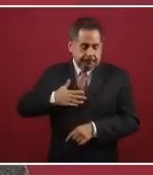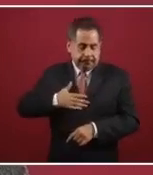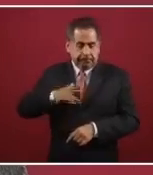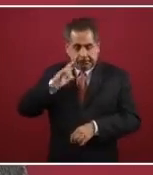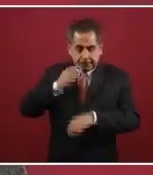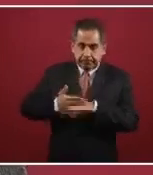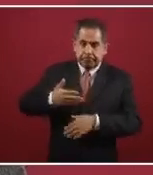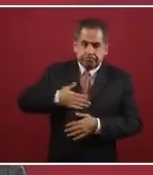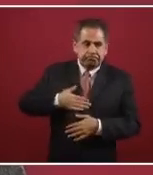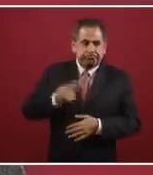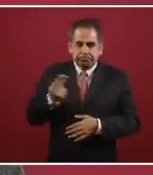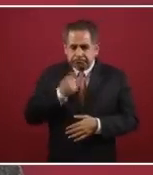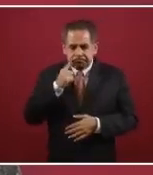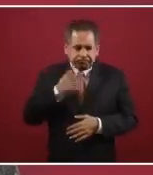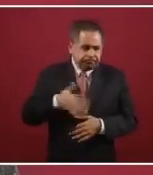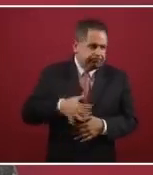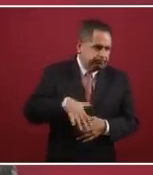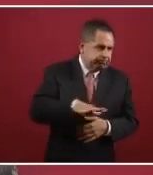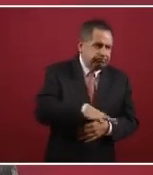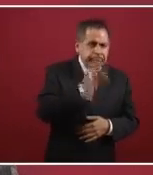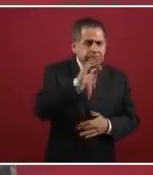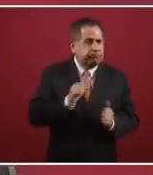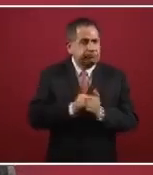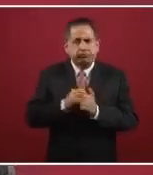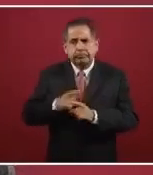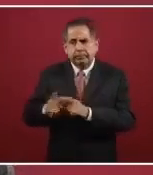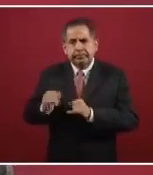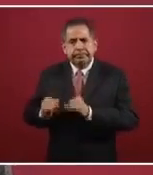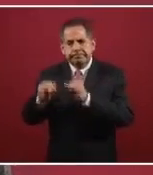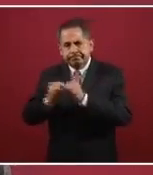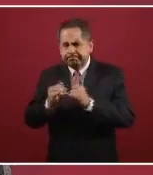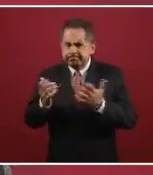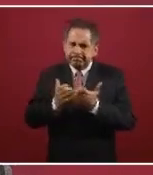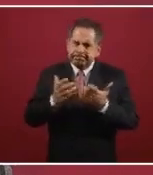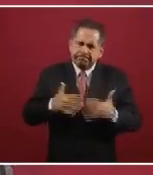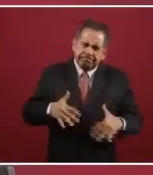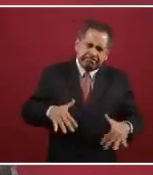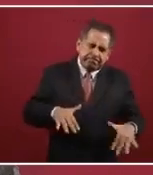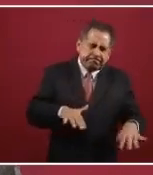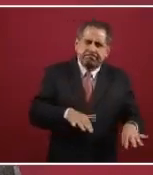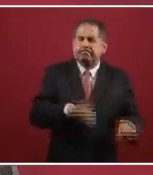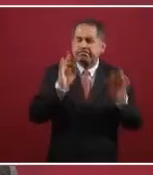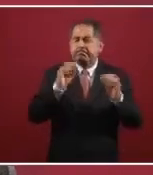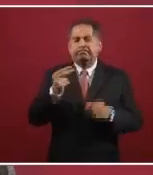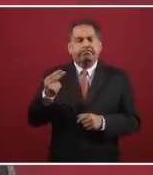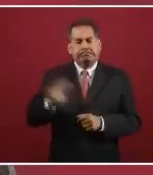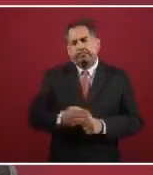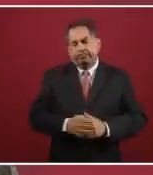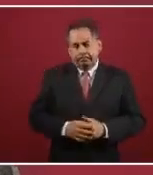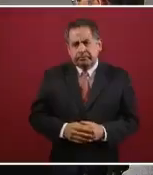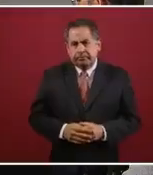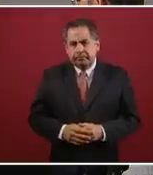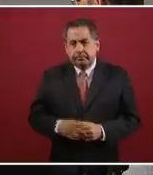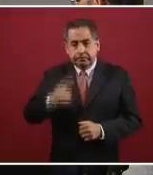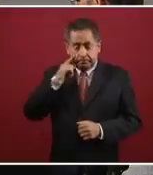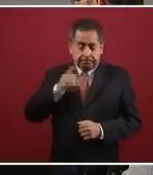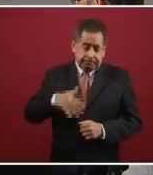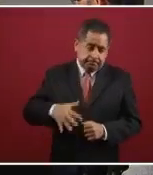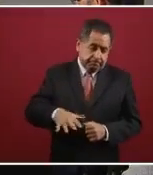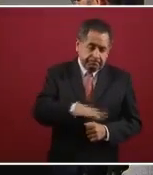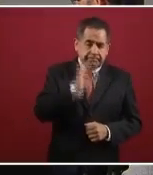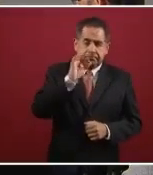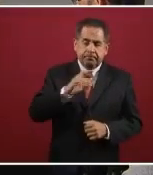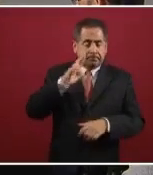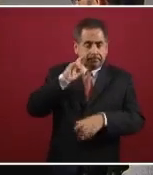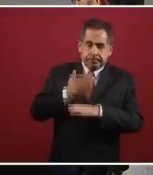con toda la fuerza y rigor de las instituciones públicas del Gobierno de la República, que en estas labores de búsqueda debe tener un